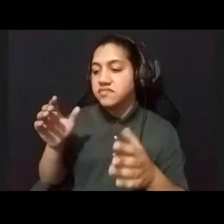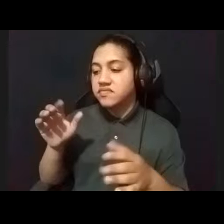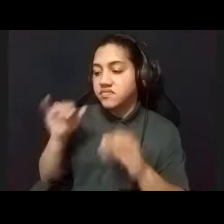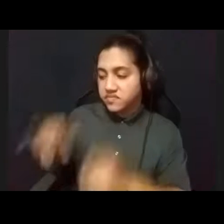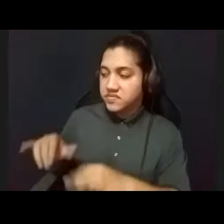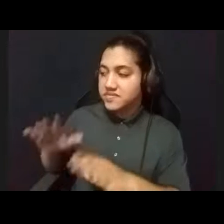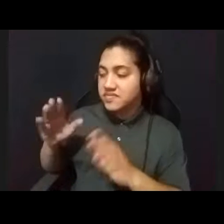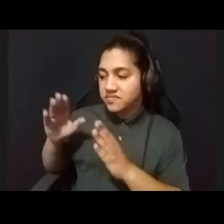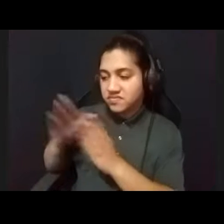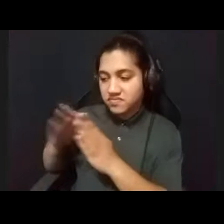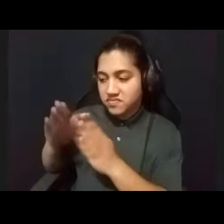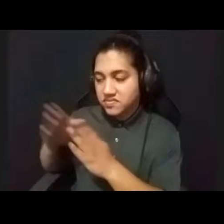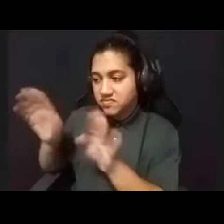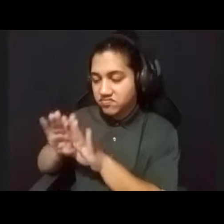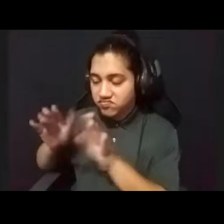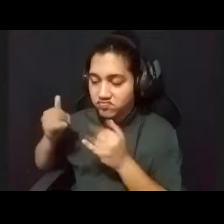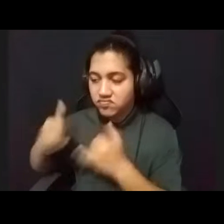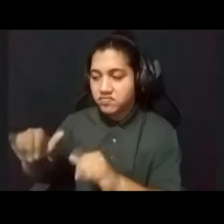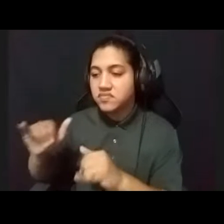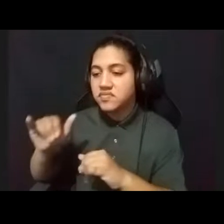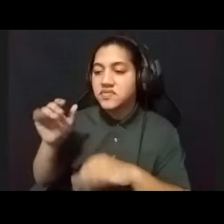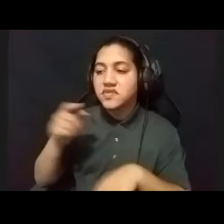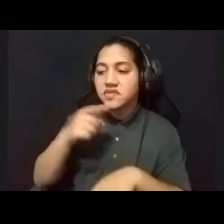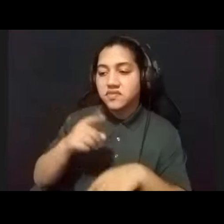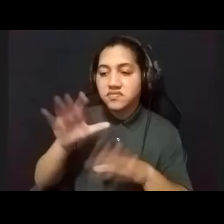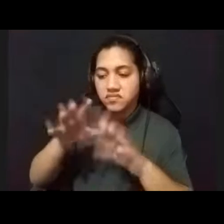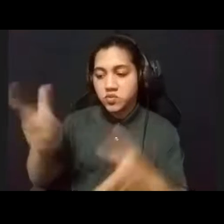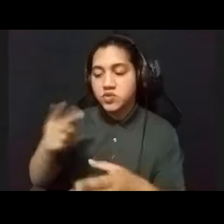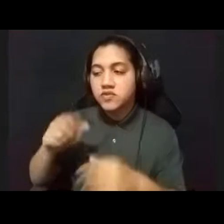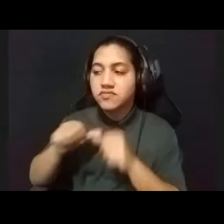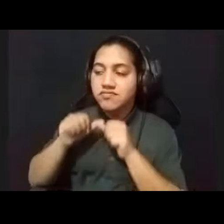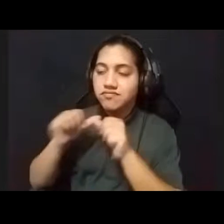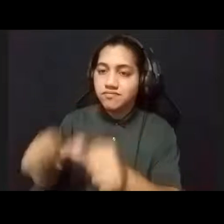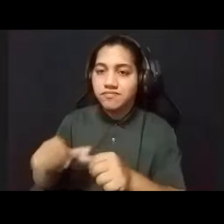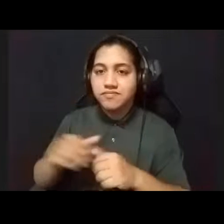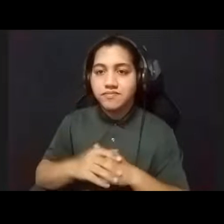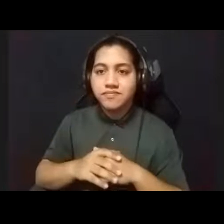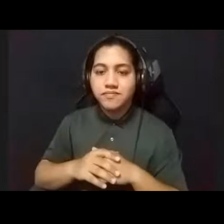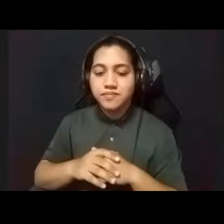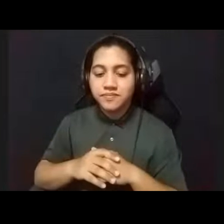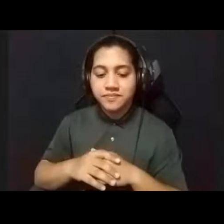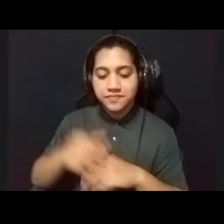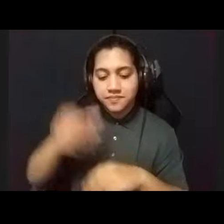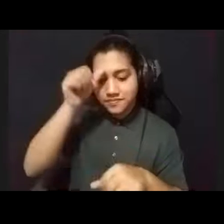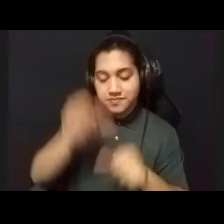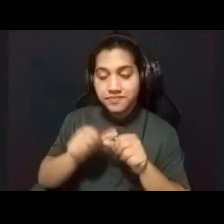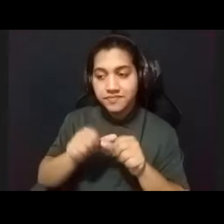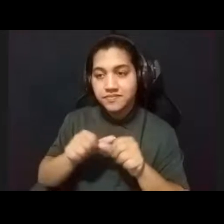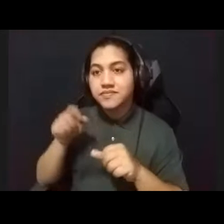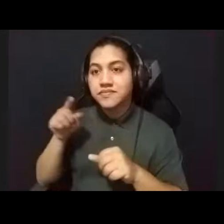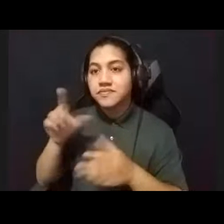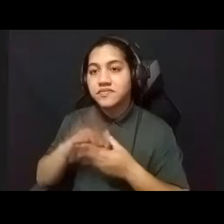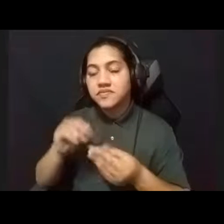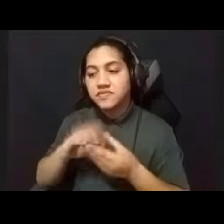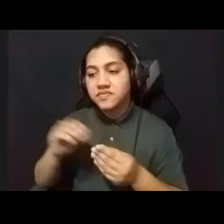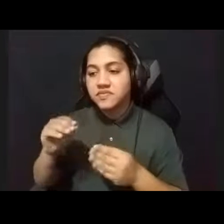encerrada para siempre en esa casa mientras el mundo sigue dando vueltas. Recuerden que en el mundo de la narración oral, los